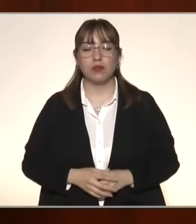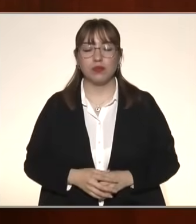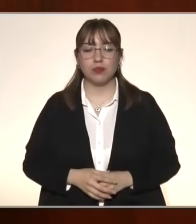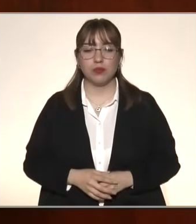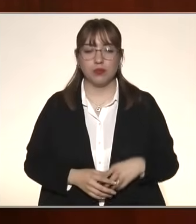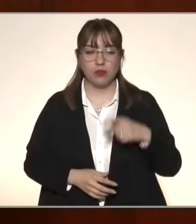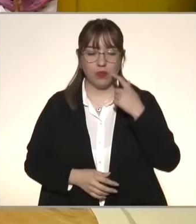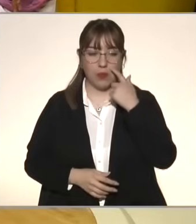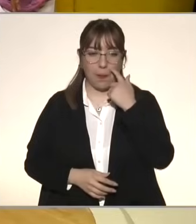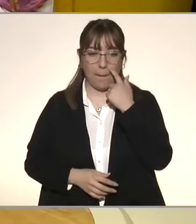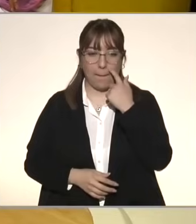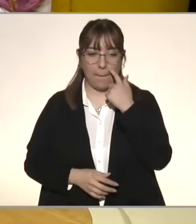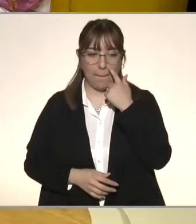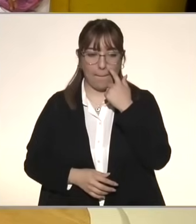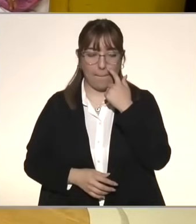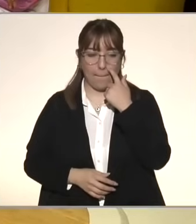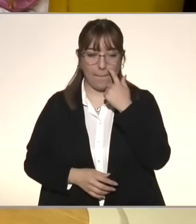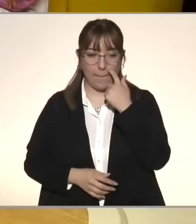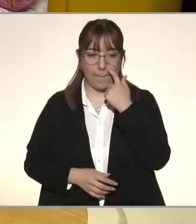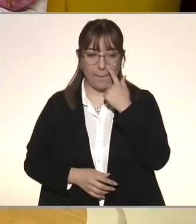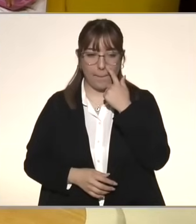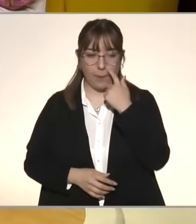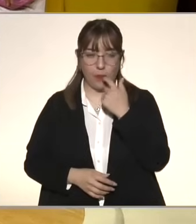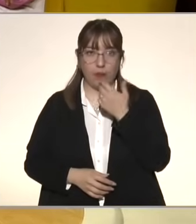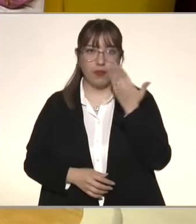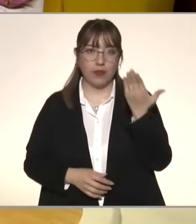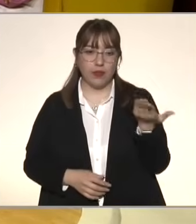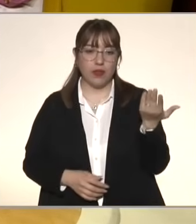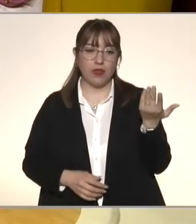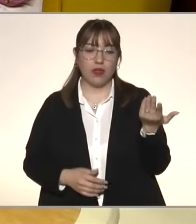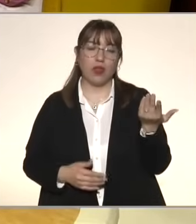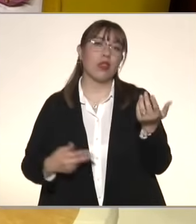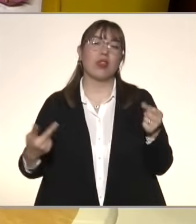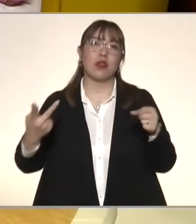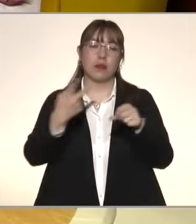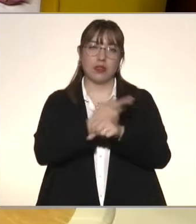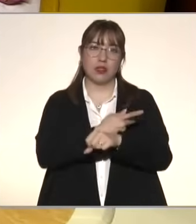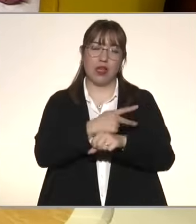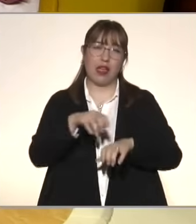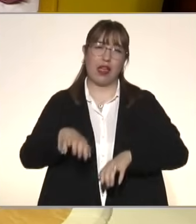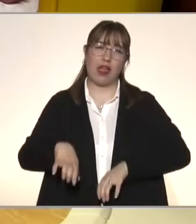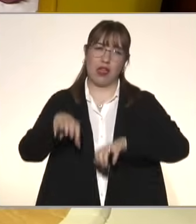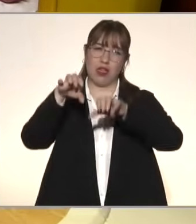lo mencionaba Cintia, que es también la epidemia de soledad en adultos mayores. Entonces, si podemos no